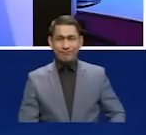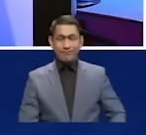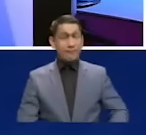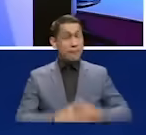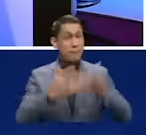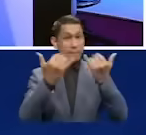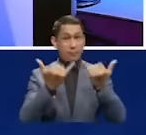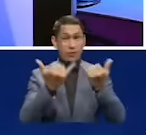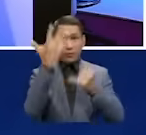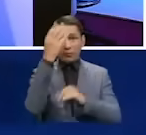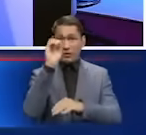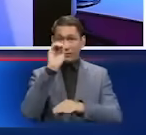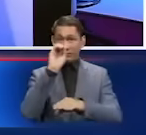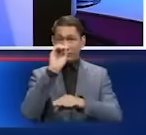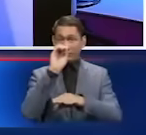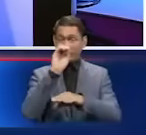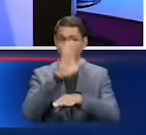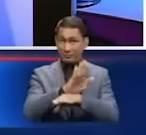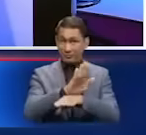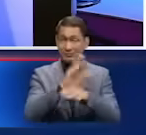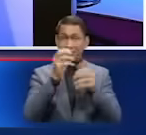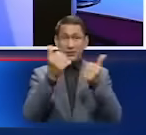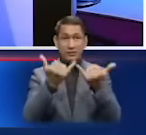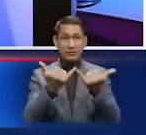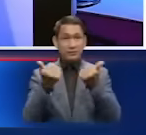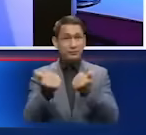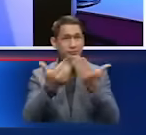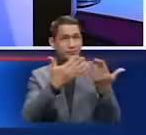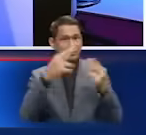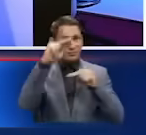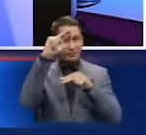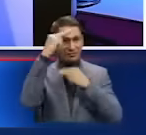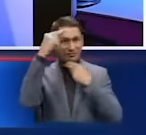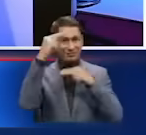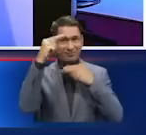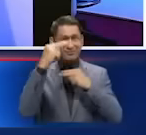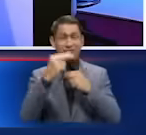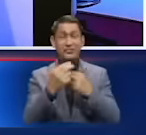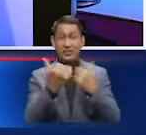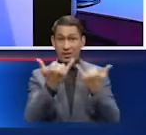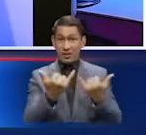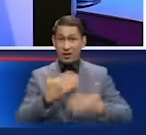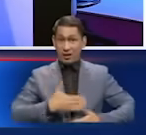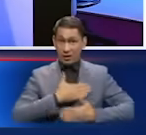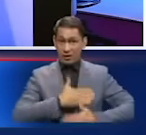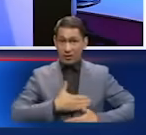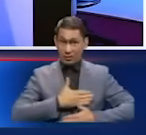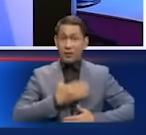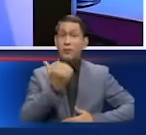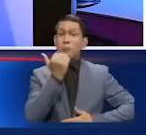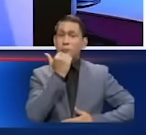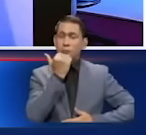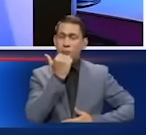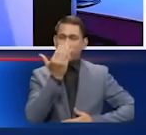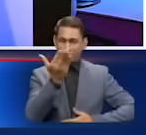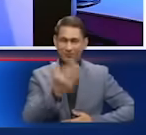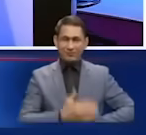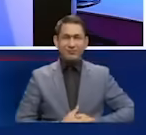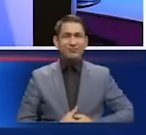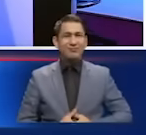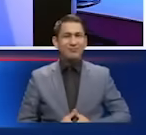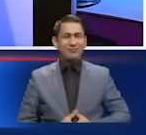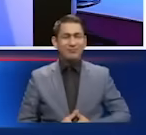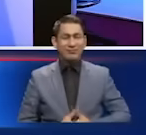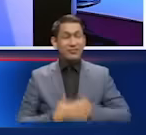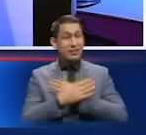Amigos y amigas, sean todos ustedes bienvenidos a la segunda emisión del Noticiero. Si se encuentra almorzando, buen provecho. Cari, Saskia, un fuerte abrazo. Gracias,